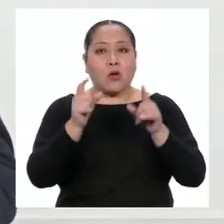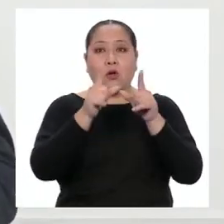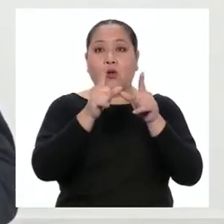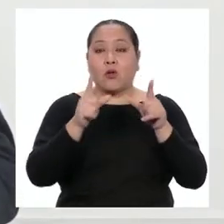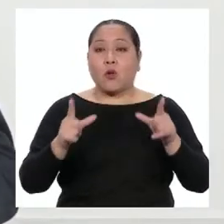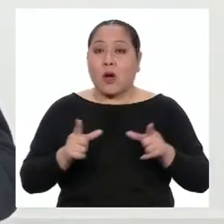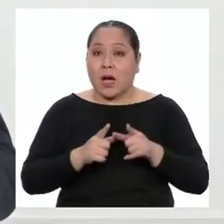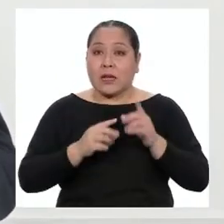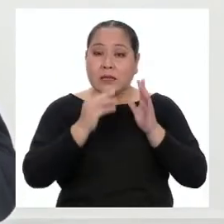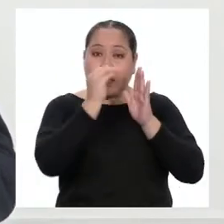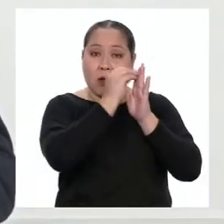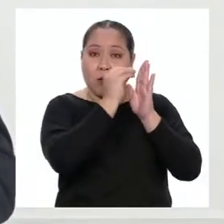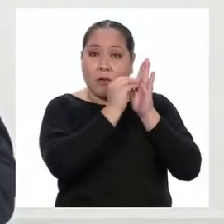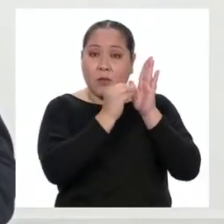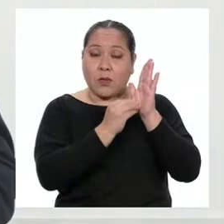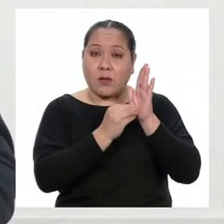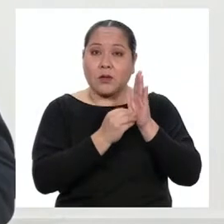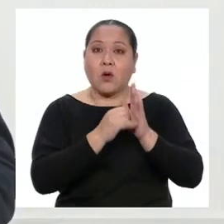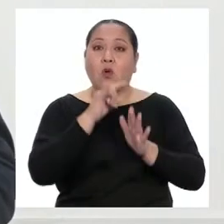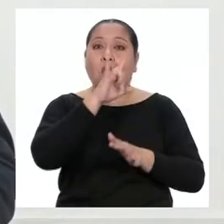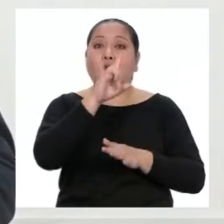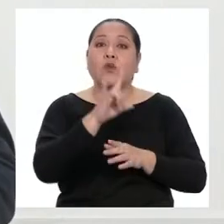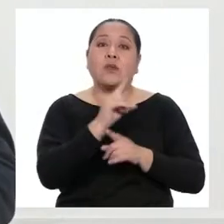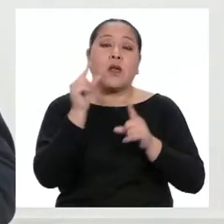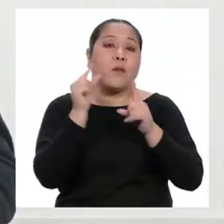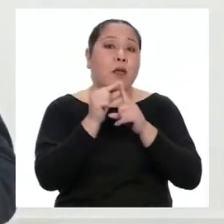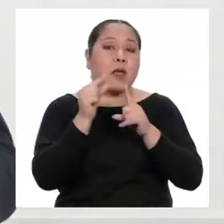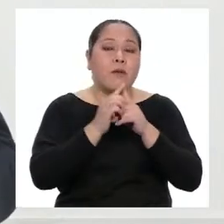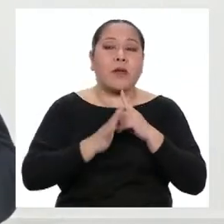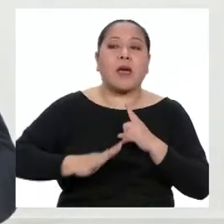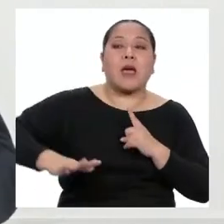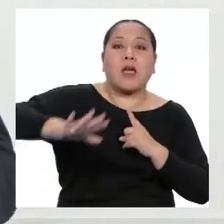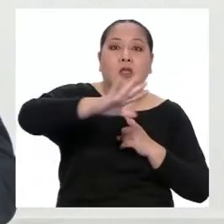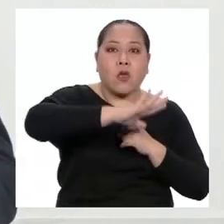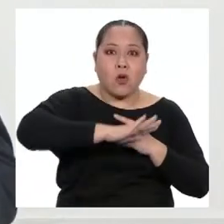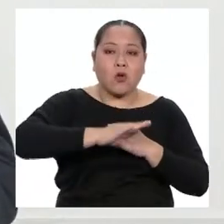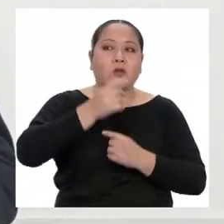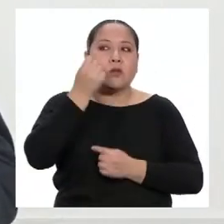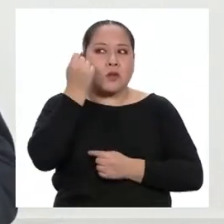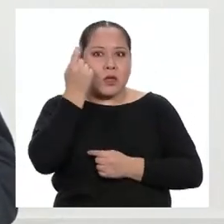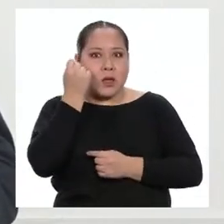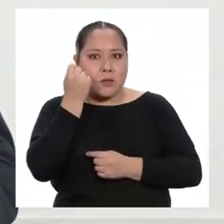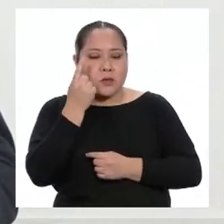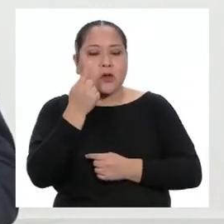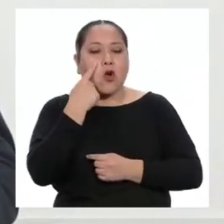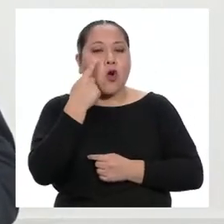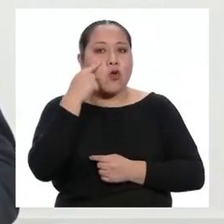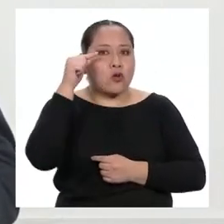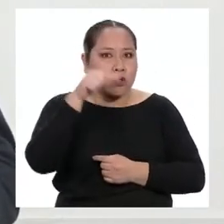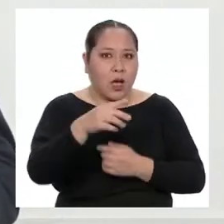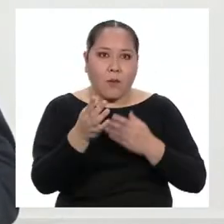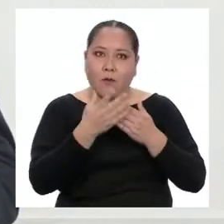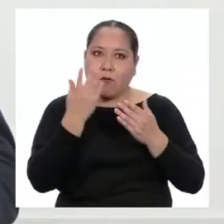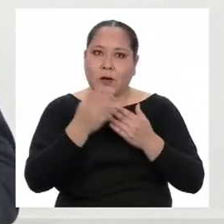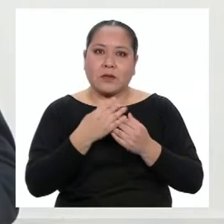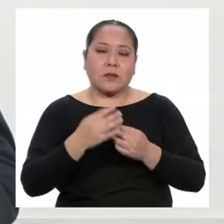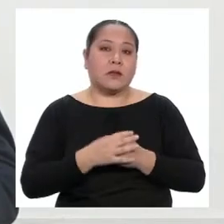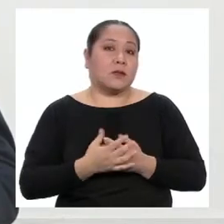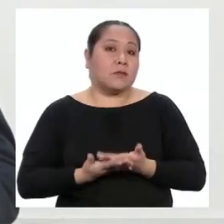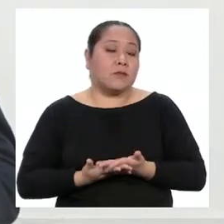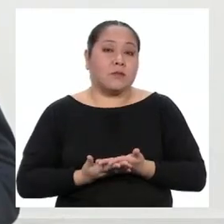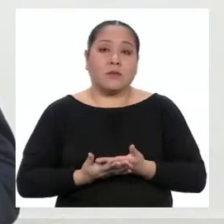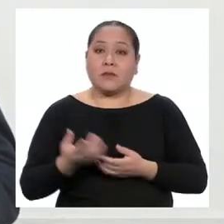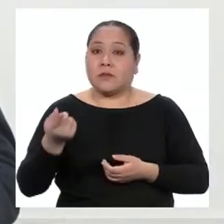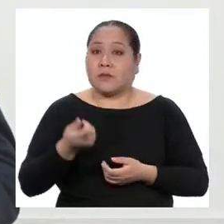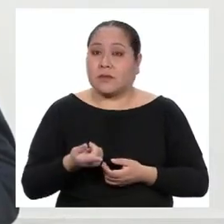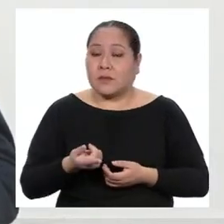listaremos. Debemos usar palabras que todas y todos podamos identificar con facilidad, porque de lo